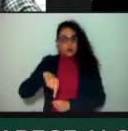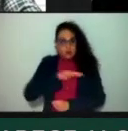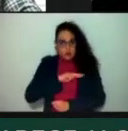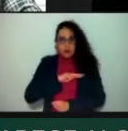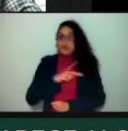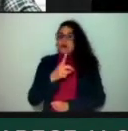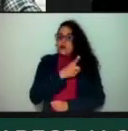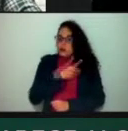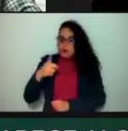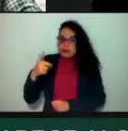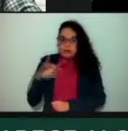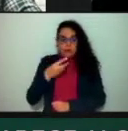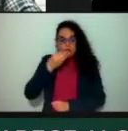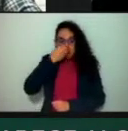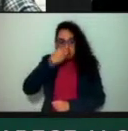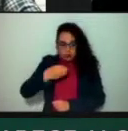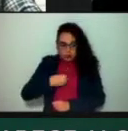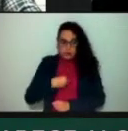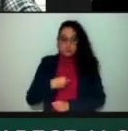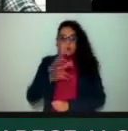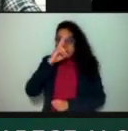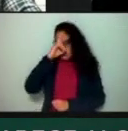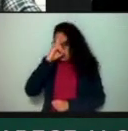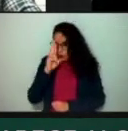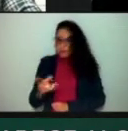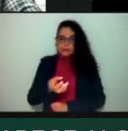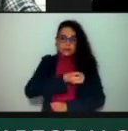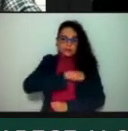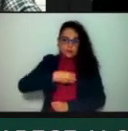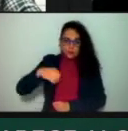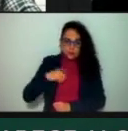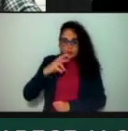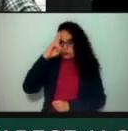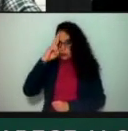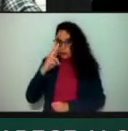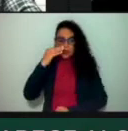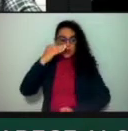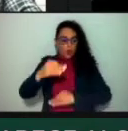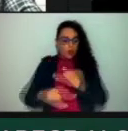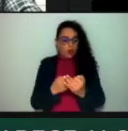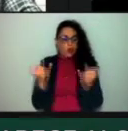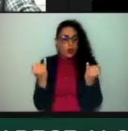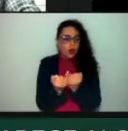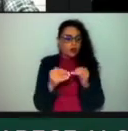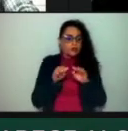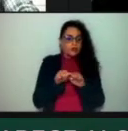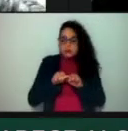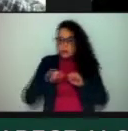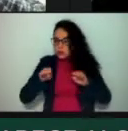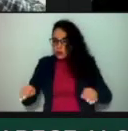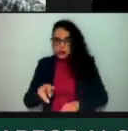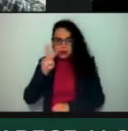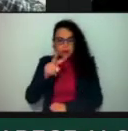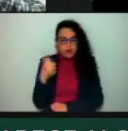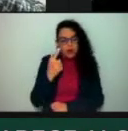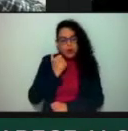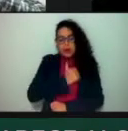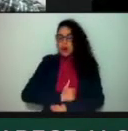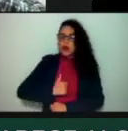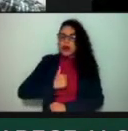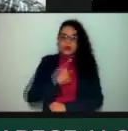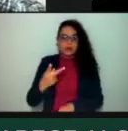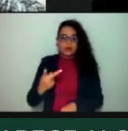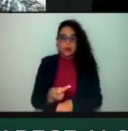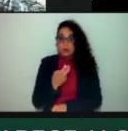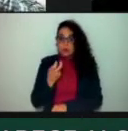cuestionamientos, la funcionaria no mencionó por su nombre a las y los diputados. Acto seguido, la presidenta de la comisión, Valentina Batres, le